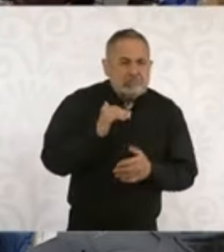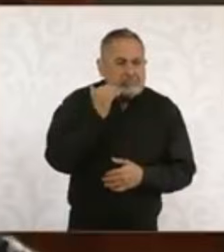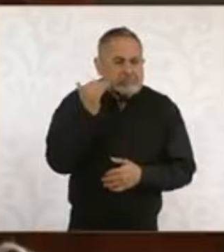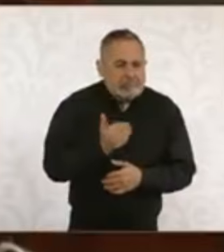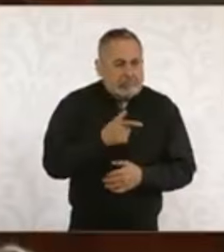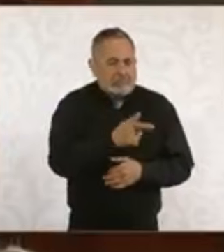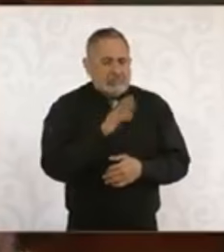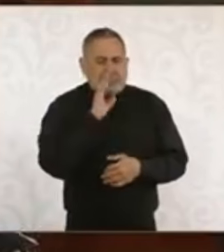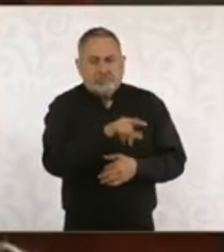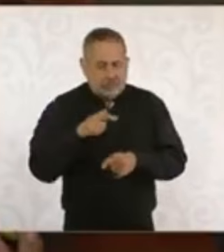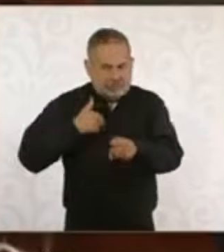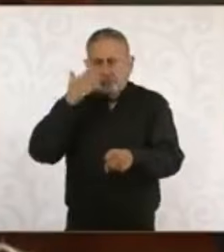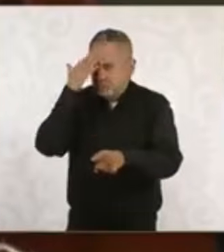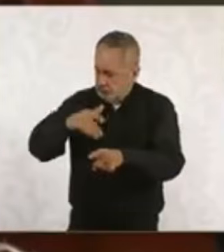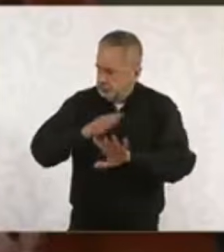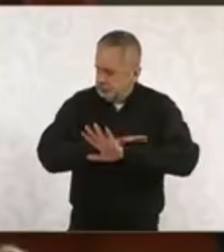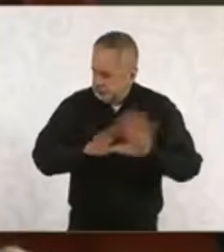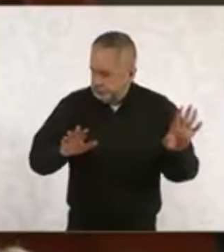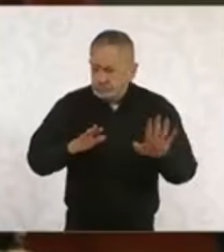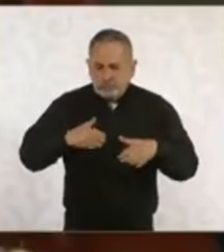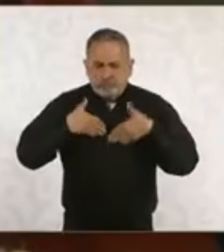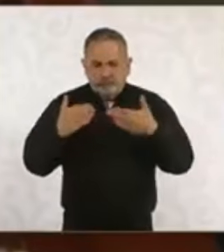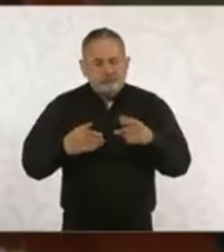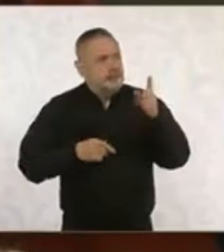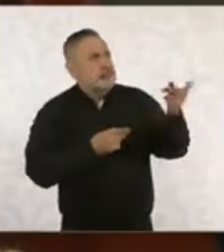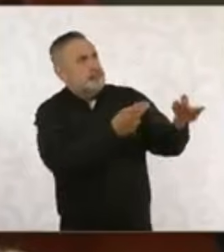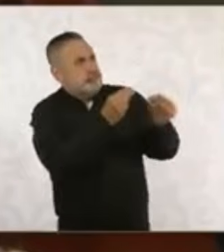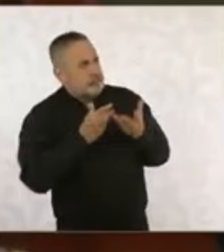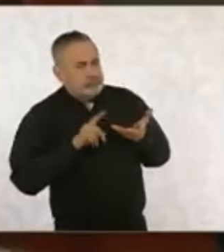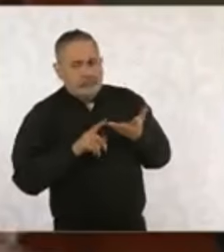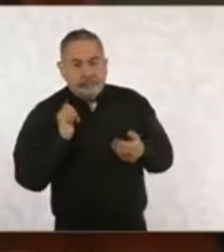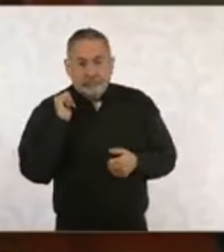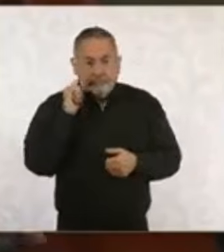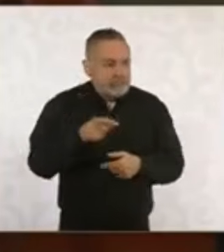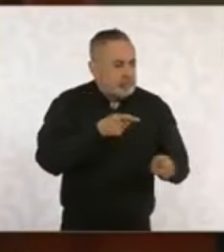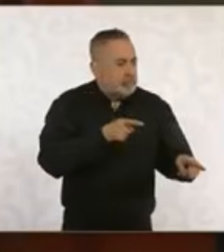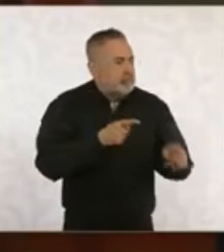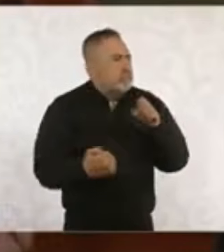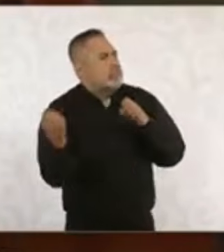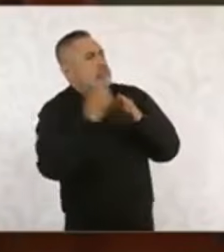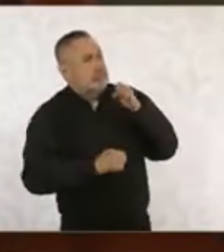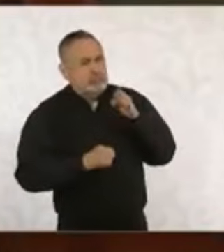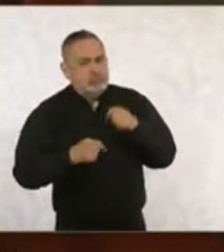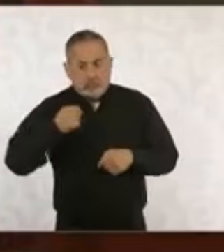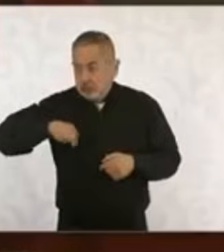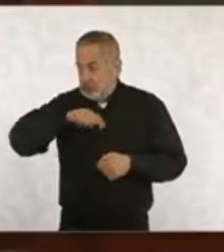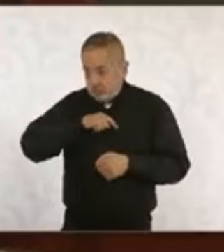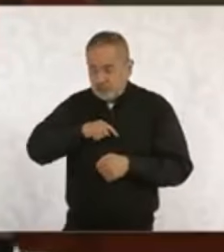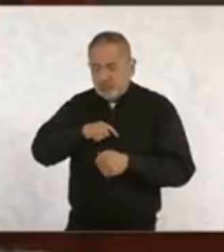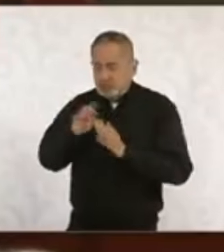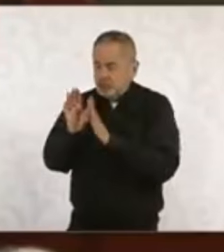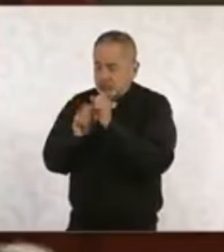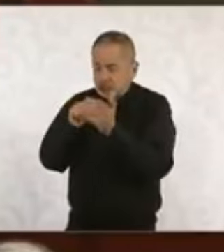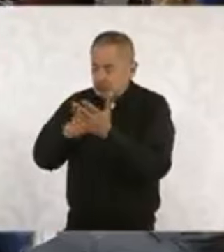que yo sé que usted dice que confiamos en la información que nos están proporcionando, ¿se procedería de acuerdo a esta reforma constitucional que usted mandó al inicio